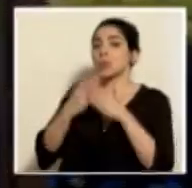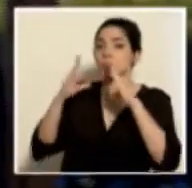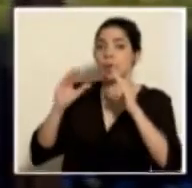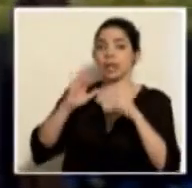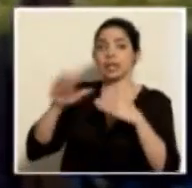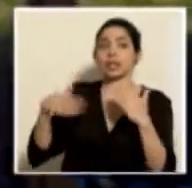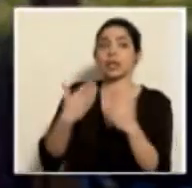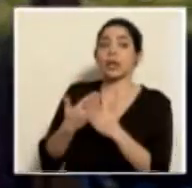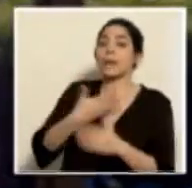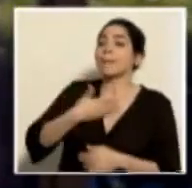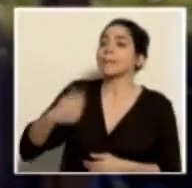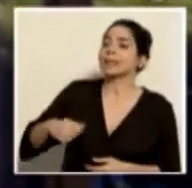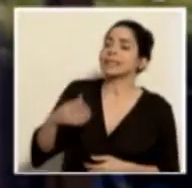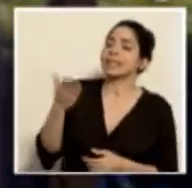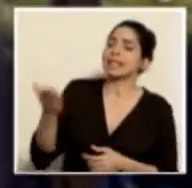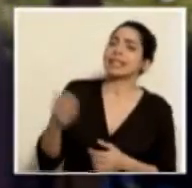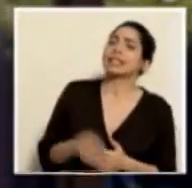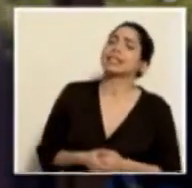todos, señor presidente.